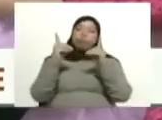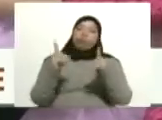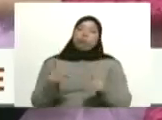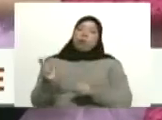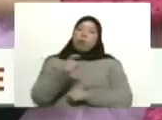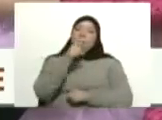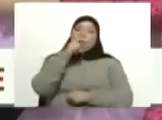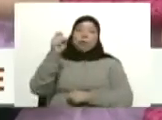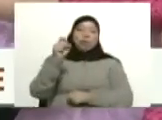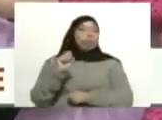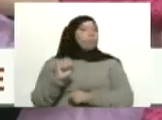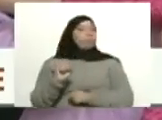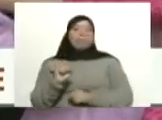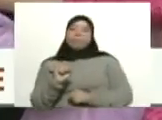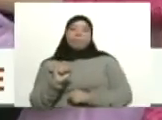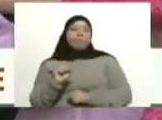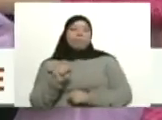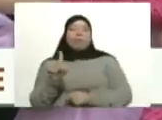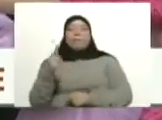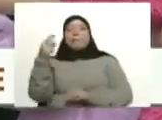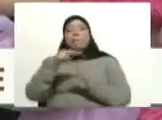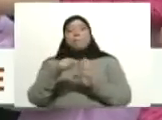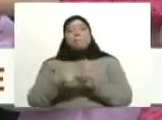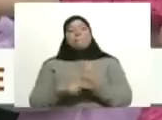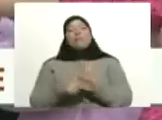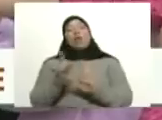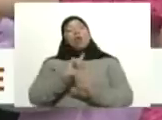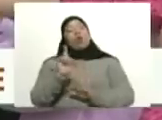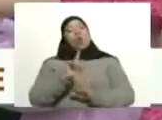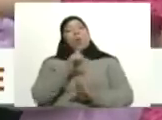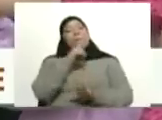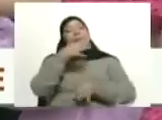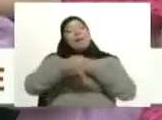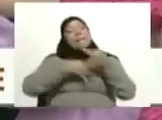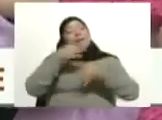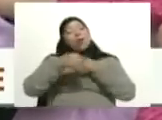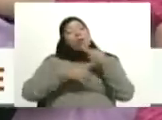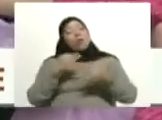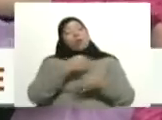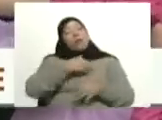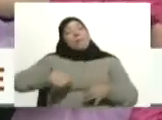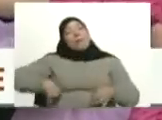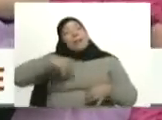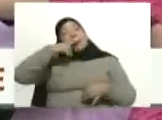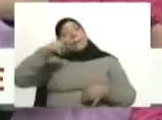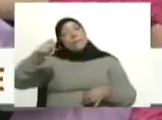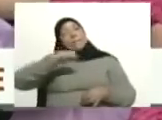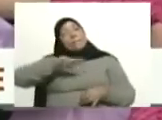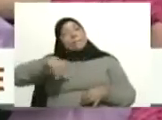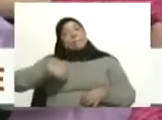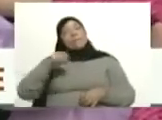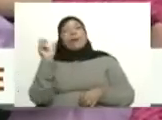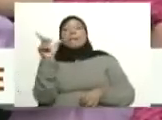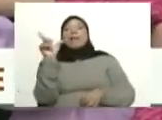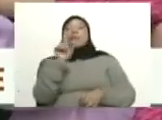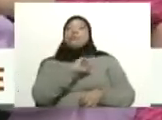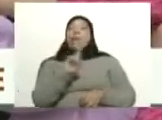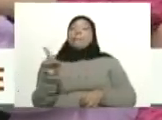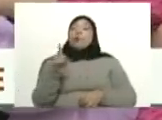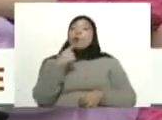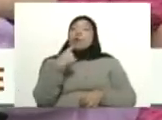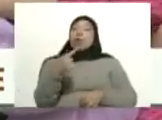instrucción que nos planteamos desde el primer momento, esa no fue la orientación que nos dio nuestro presidente del Partido Socialista, el